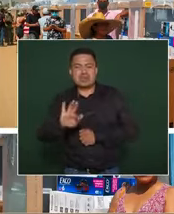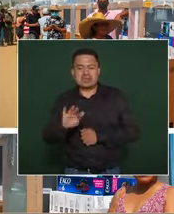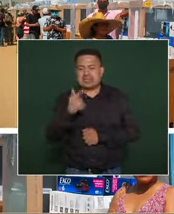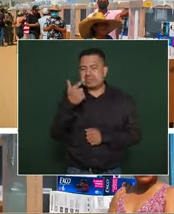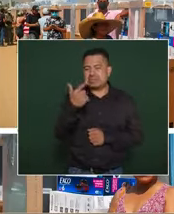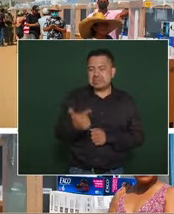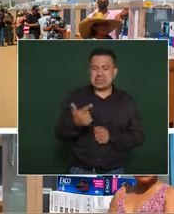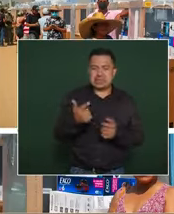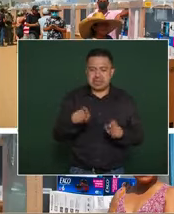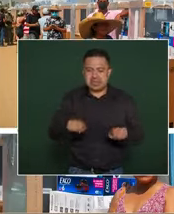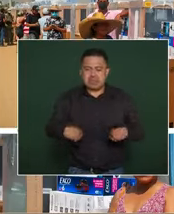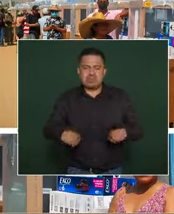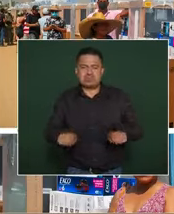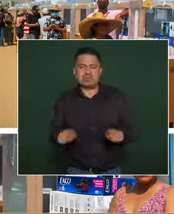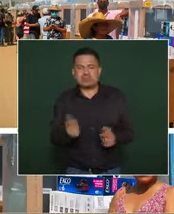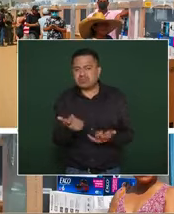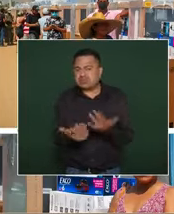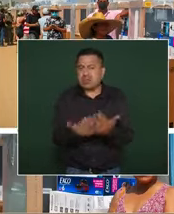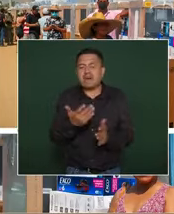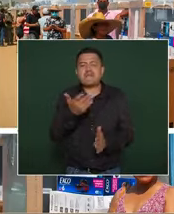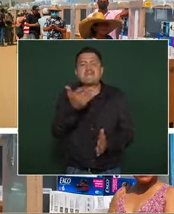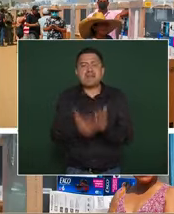18.747 estufas. Están pendientes